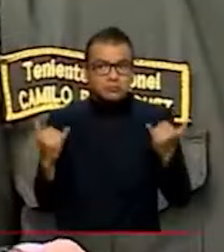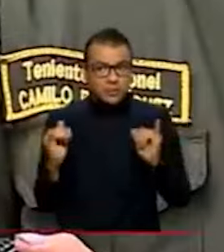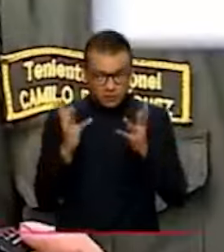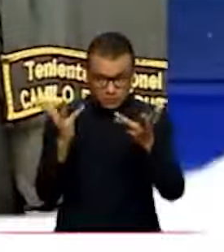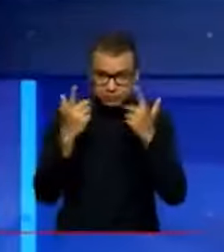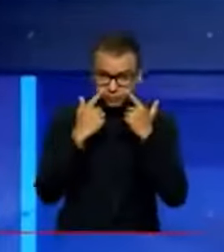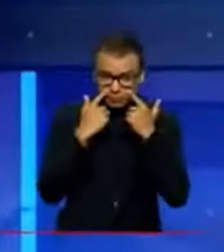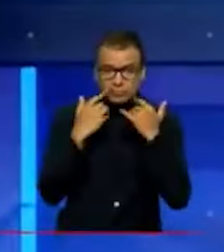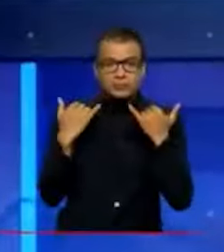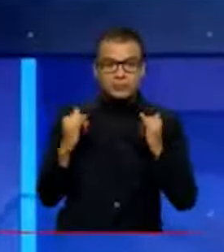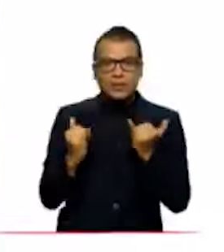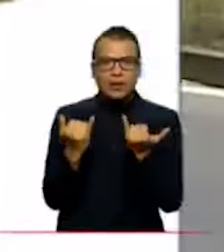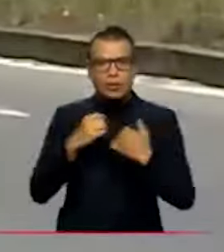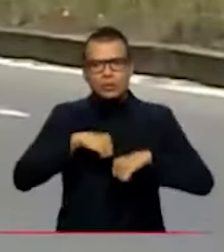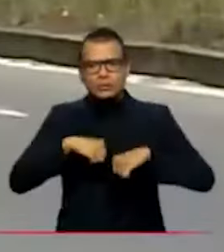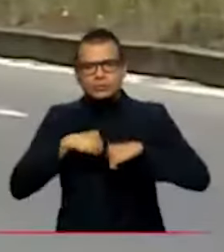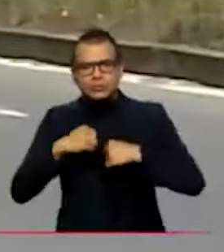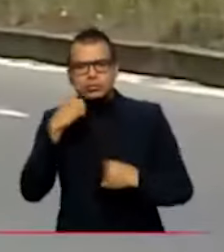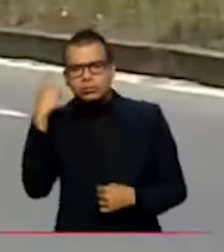estas personas.